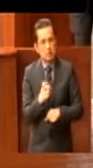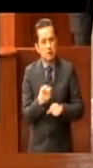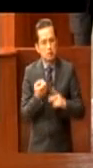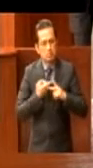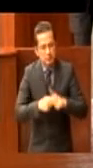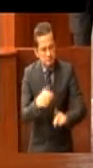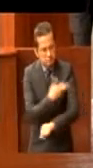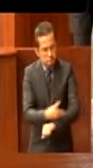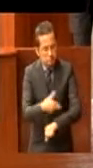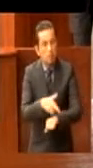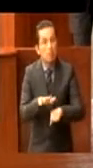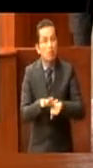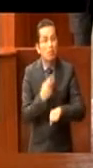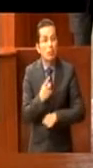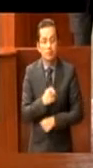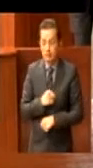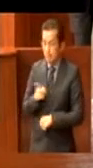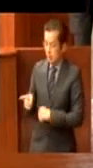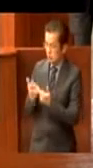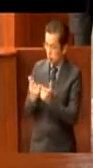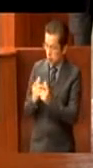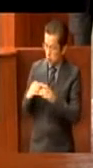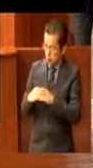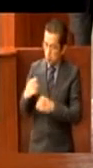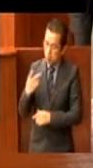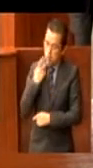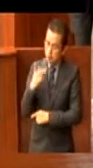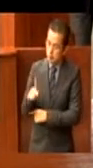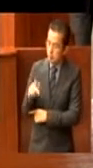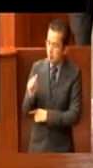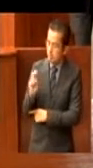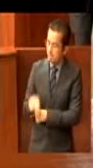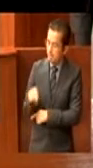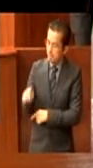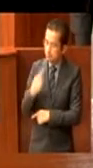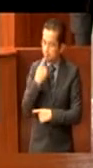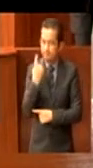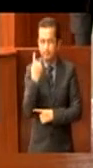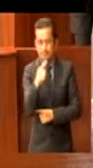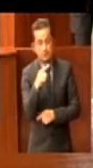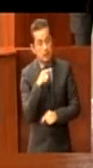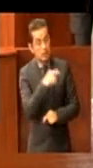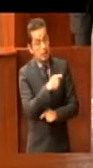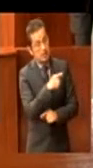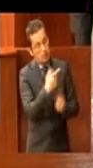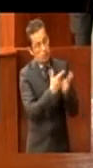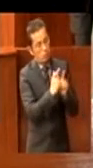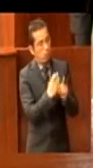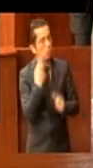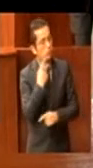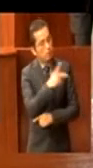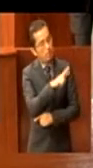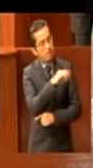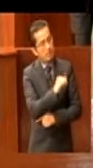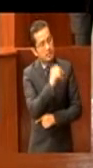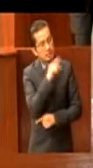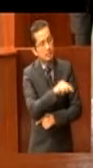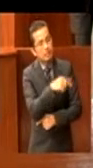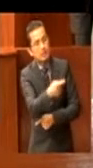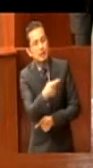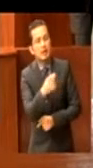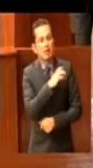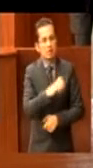que el pan interpuso en contra del pri y de su candidata a la diputación federal anabel